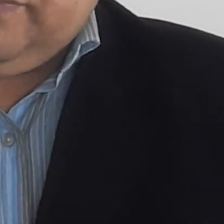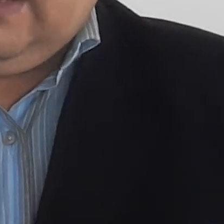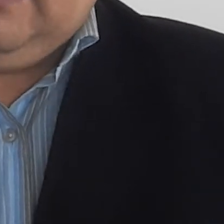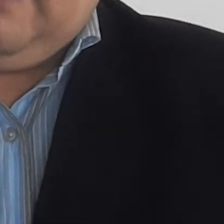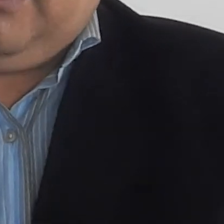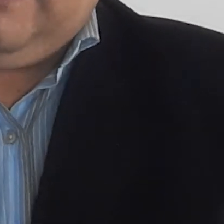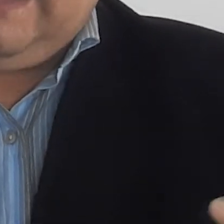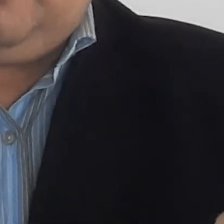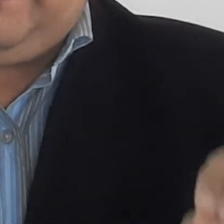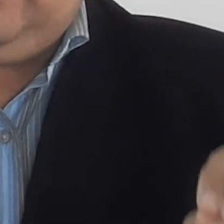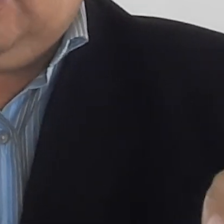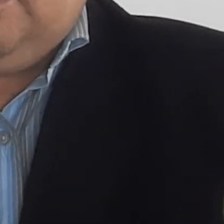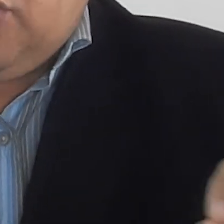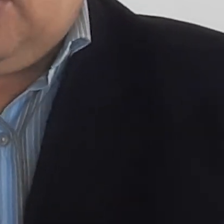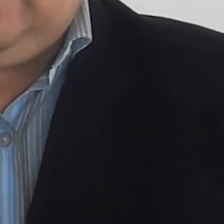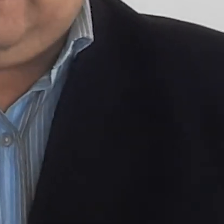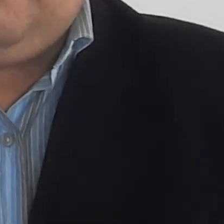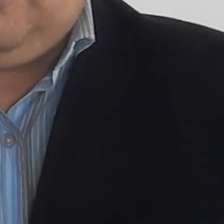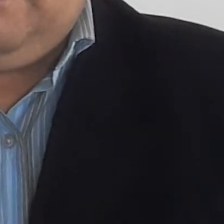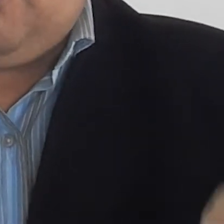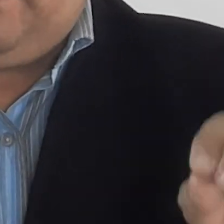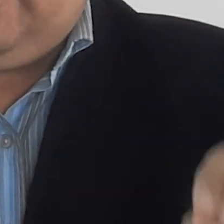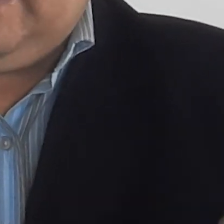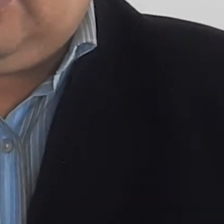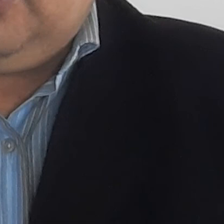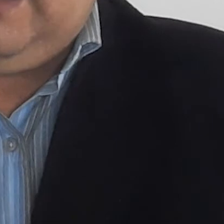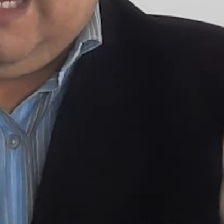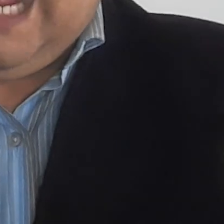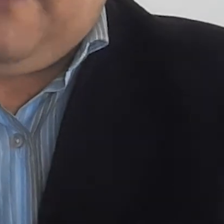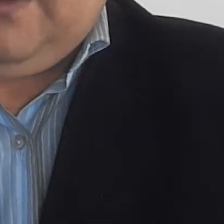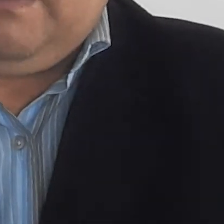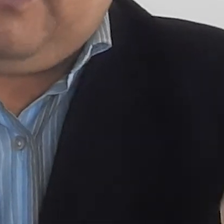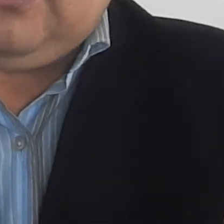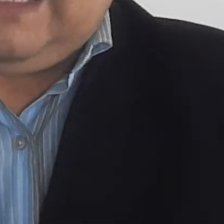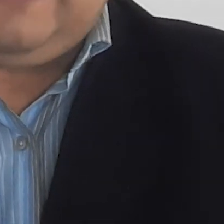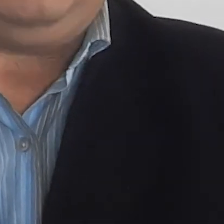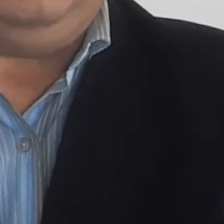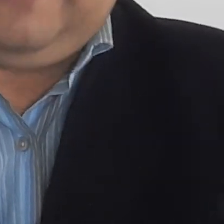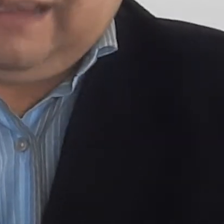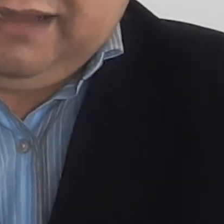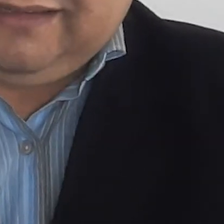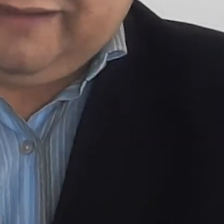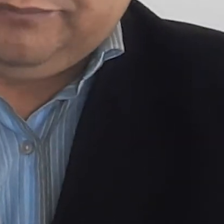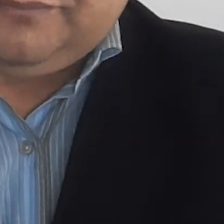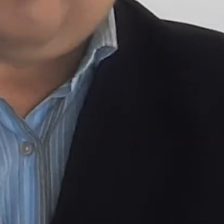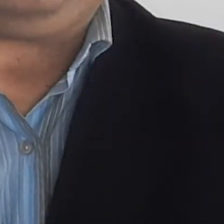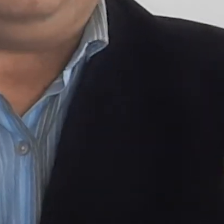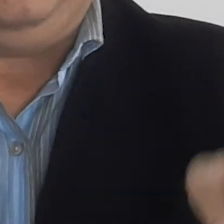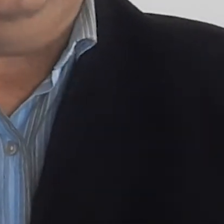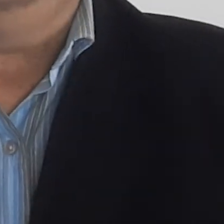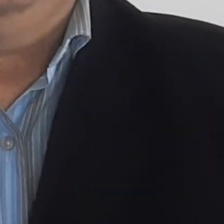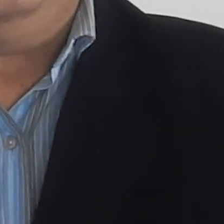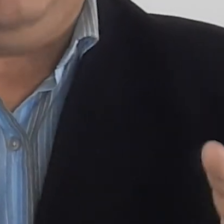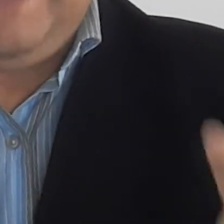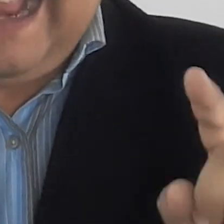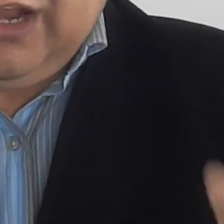Jesucristo, después que hayáis padecido un poco de tiempo, Él mismo perfeccione, afirme, fortalezca y establezca. A